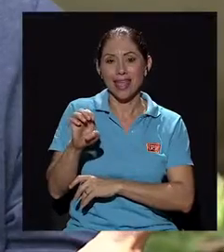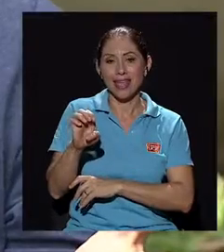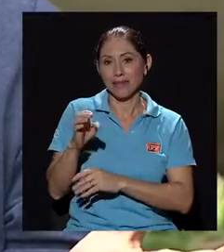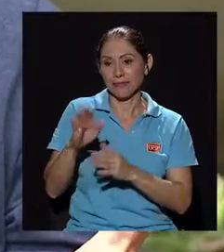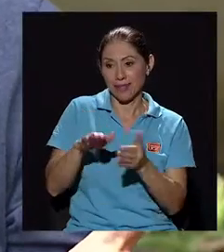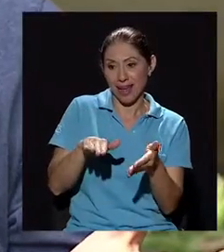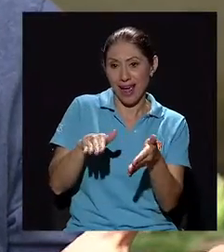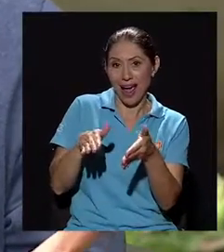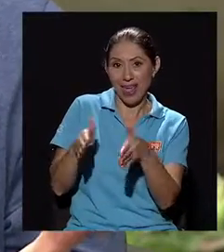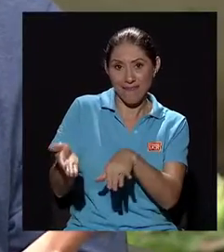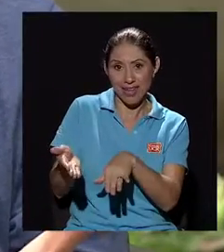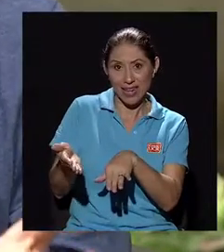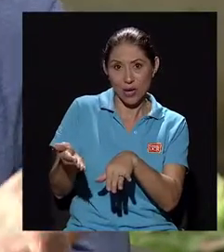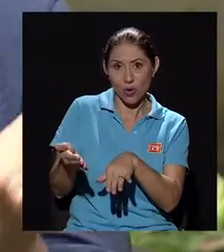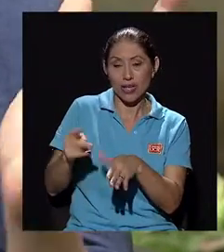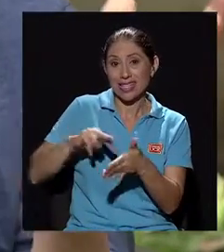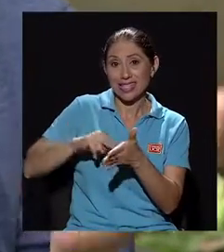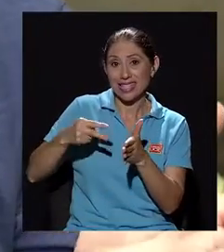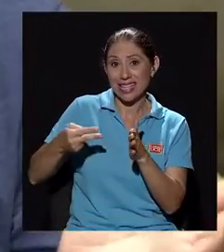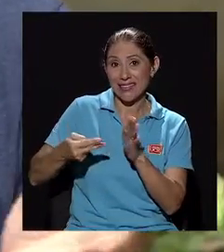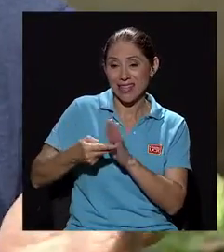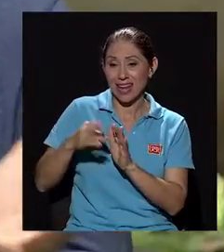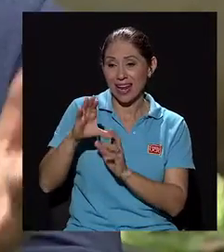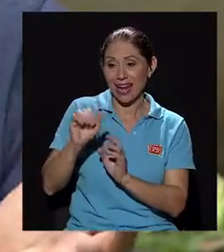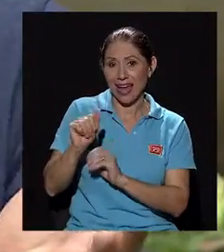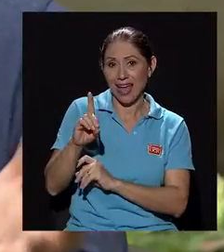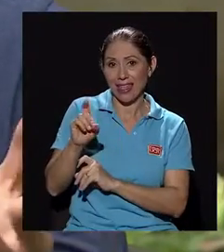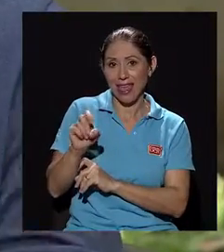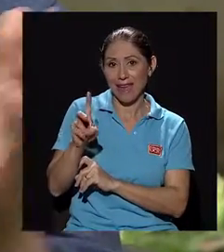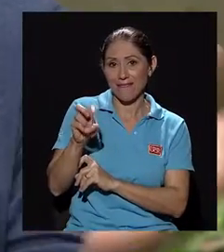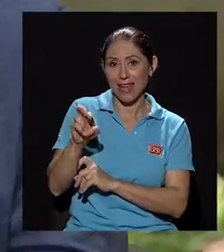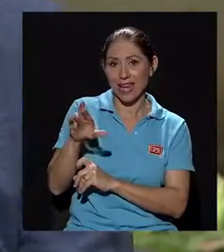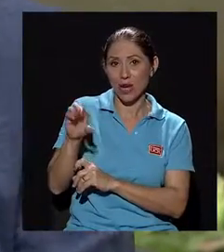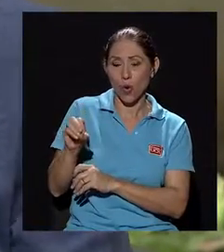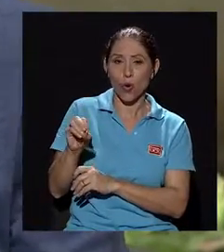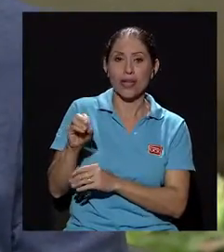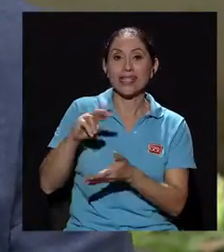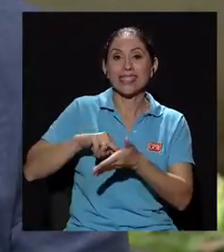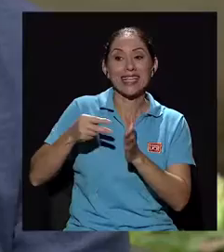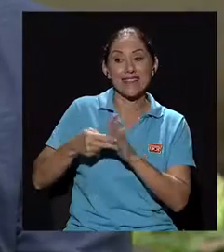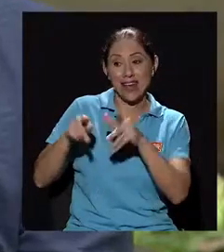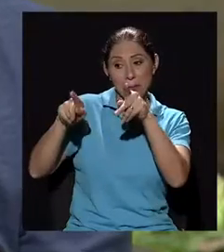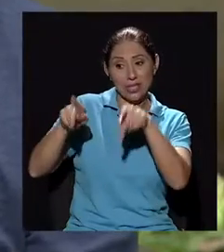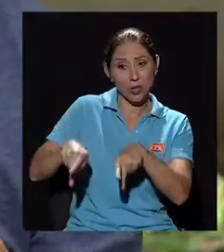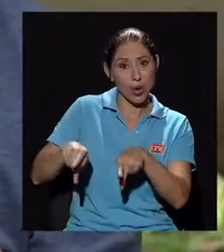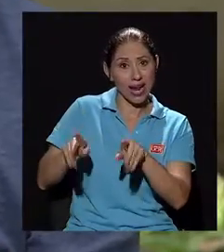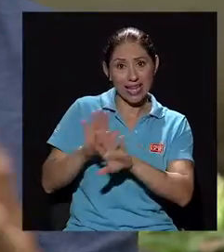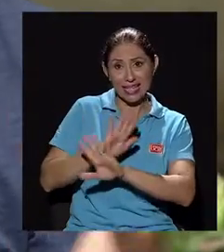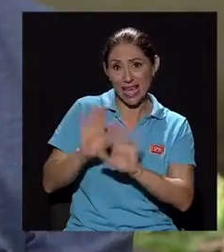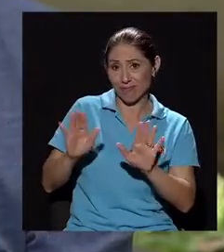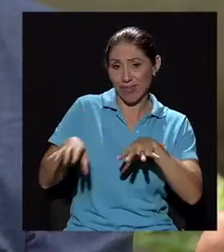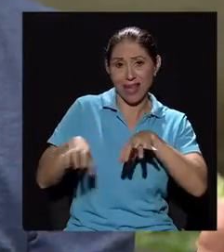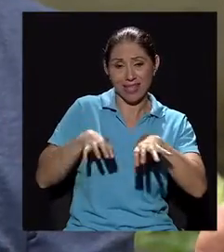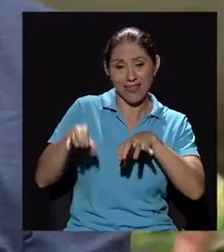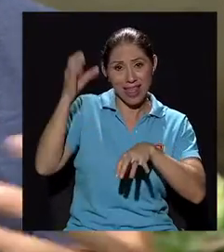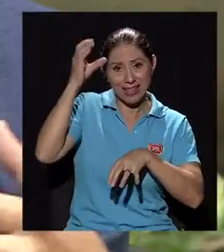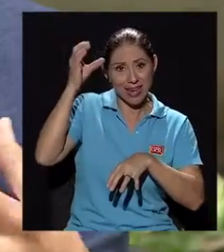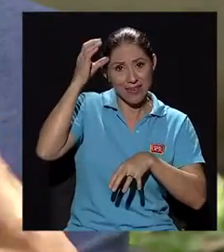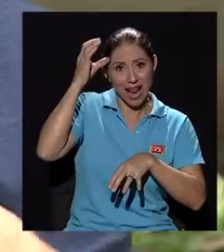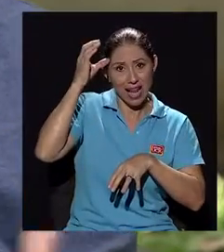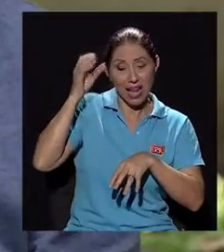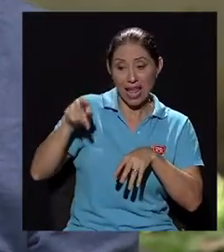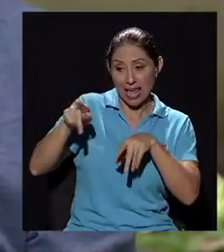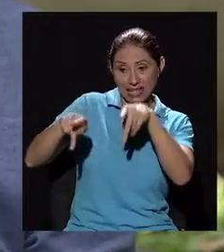la respuesta es alguien que ya no tiene una actividad cerebral, ¿verdad?, como cualquier otra persona, o sea, que esa persona no realiza